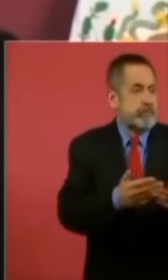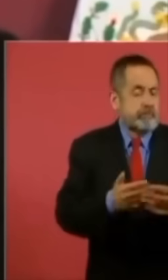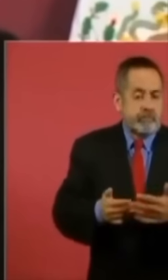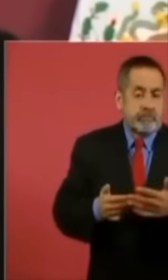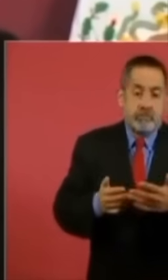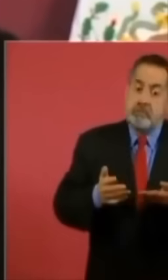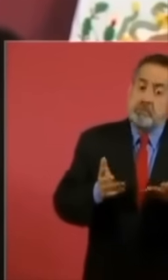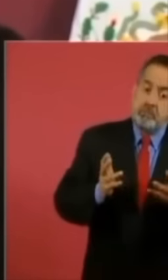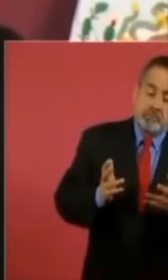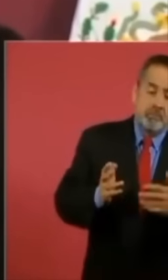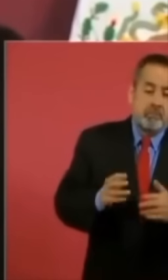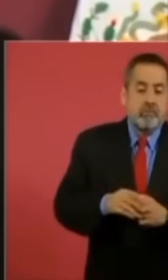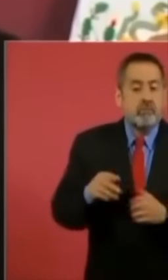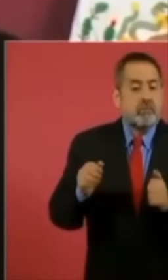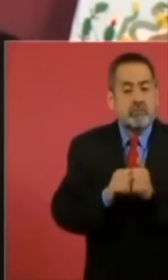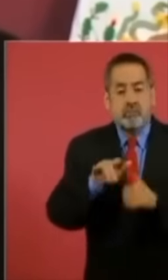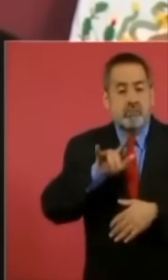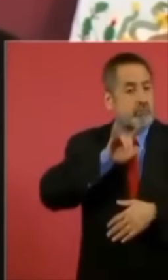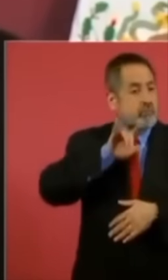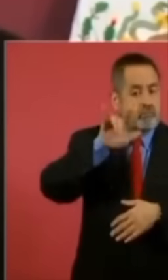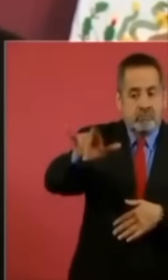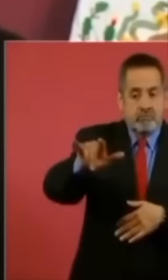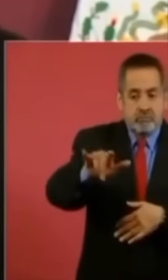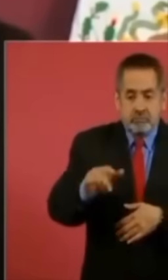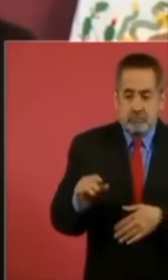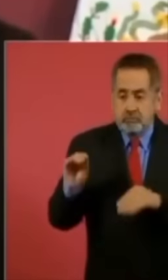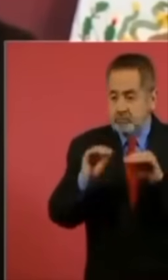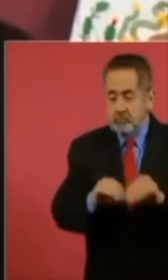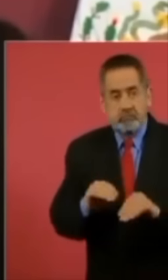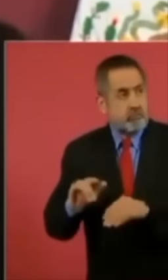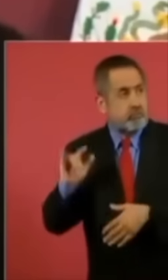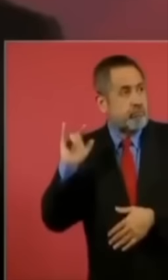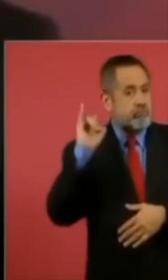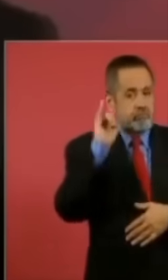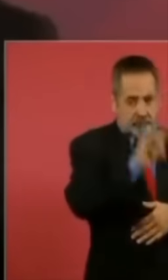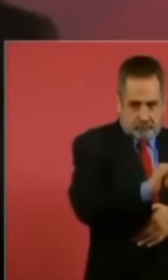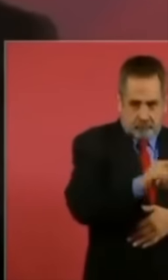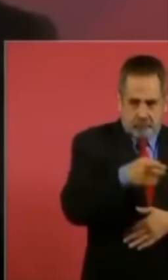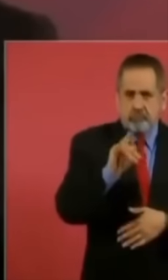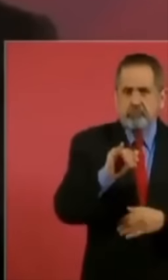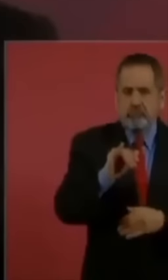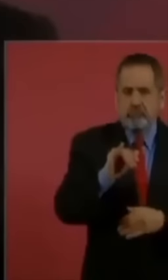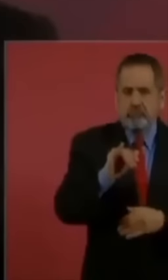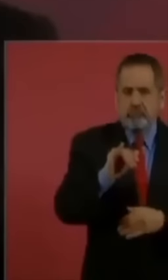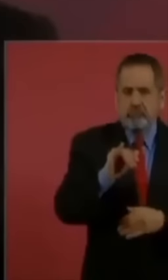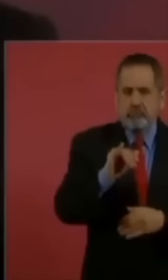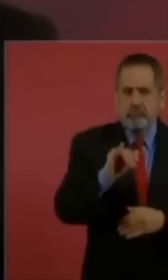o por vía aérea. Pero va a estar el medicamento.